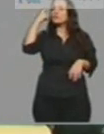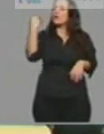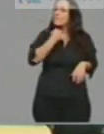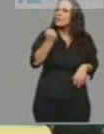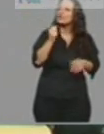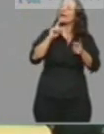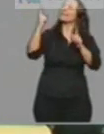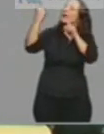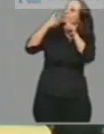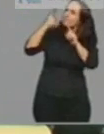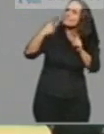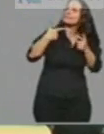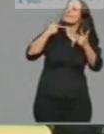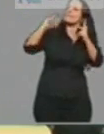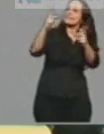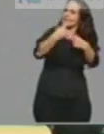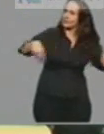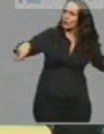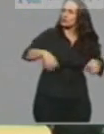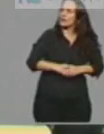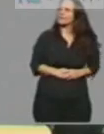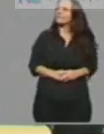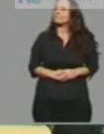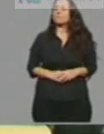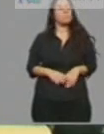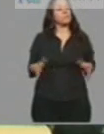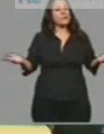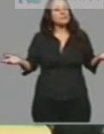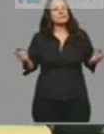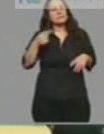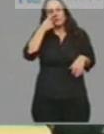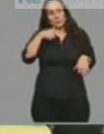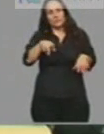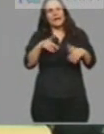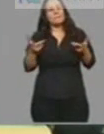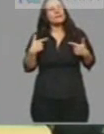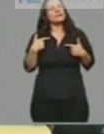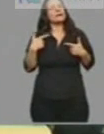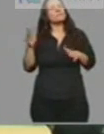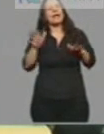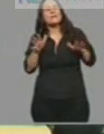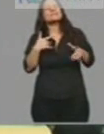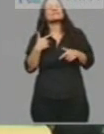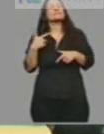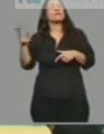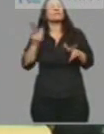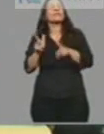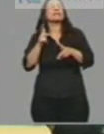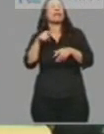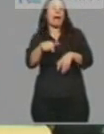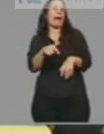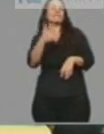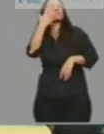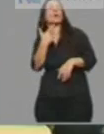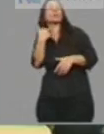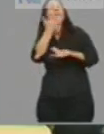poder decirle estas cosas. Finalmente, para los que muchas veces nos dicen que nos gusta hablar del pasado y creen